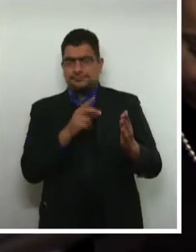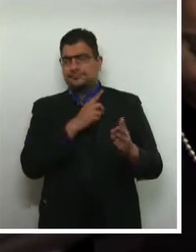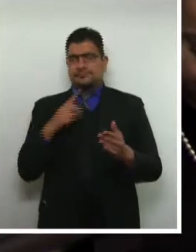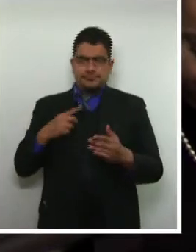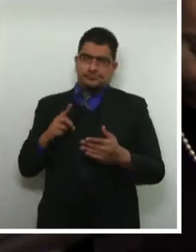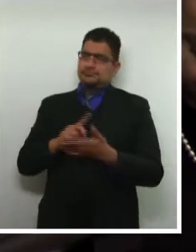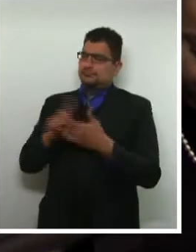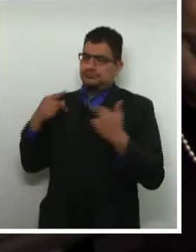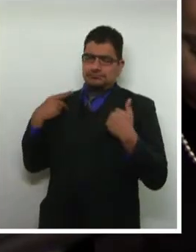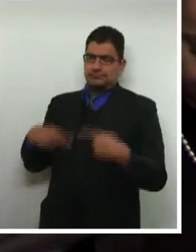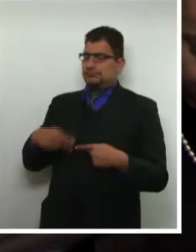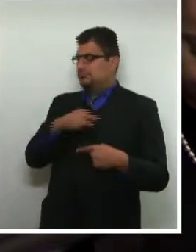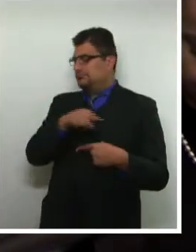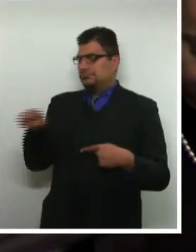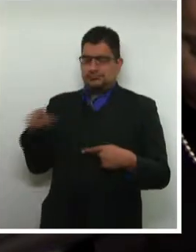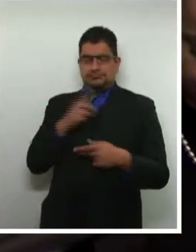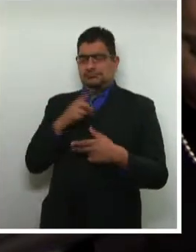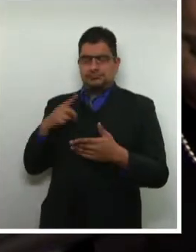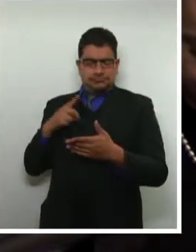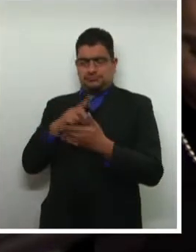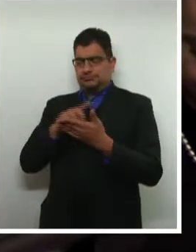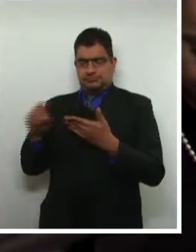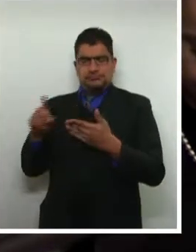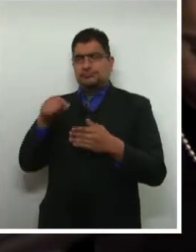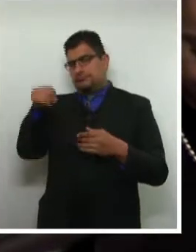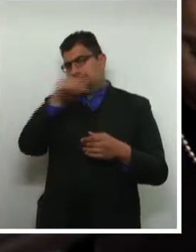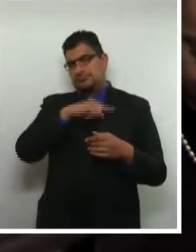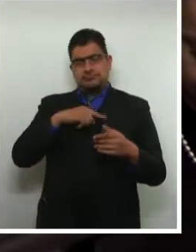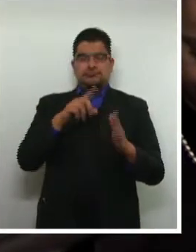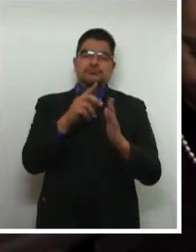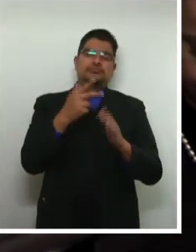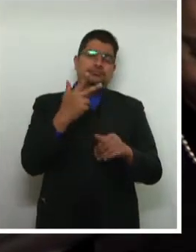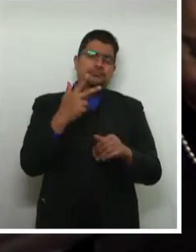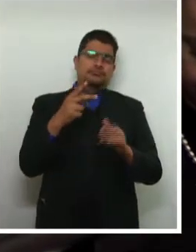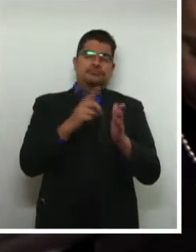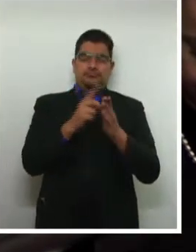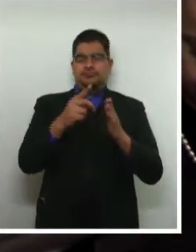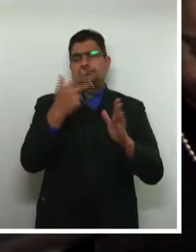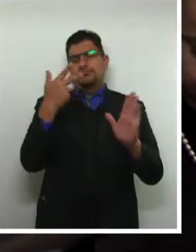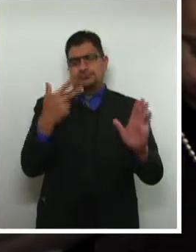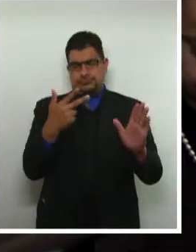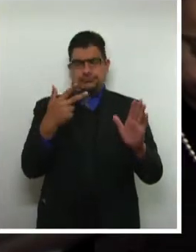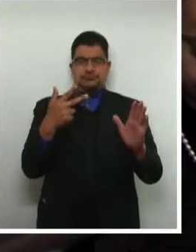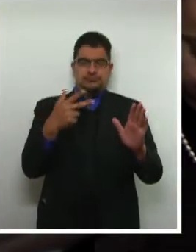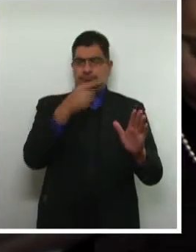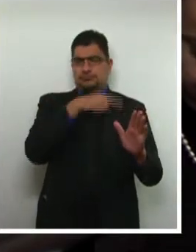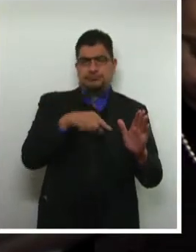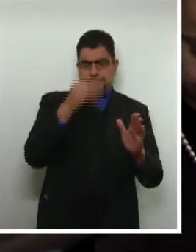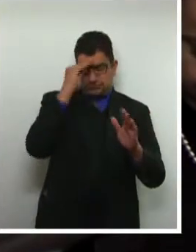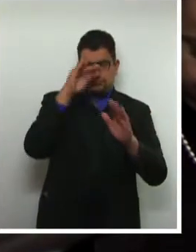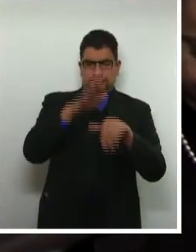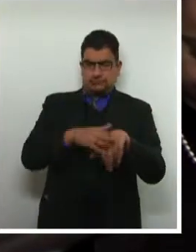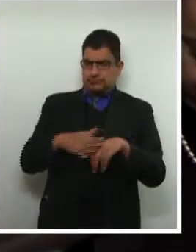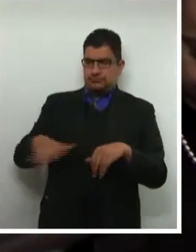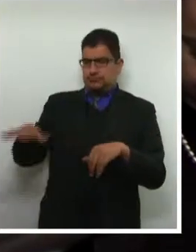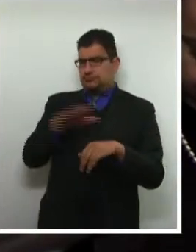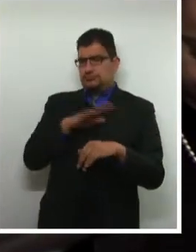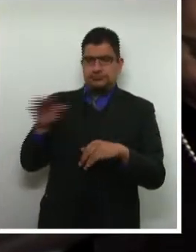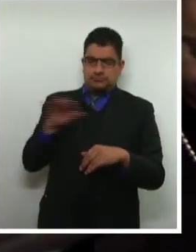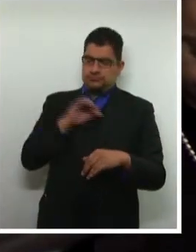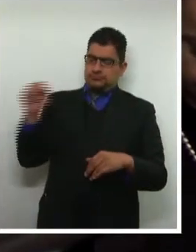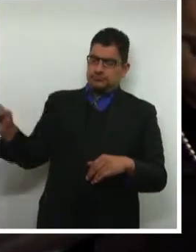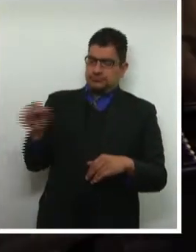derecho constitucional, el octavo, el derecho de audiencia, para que todos tengamos capacidad